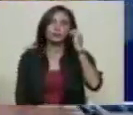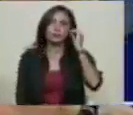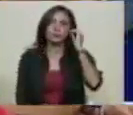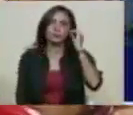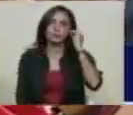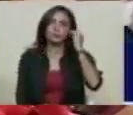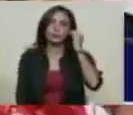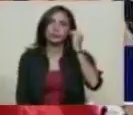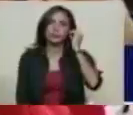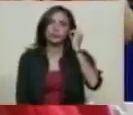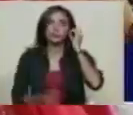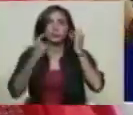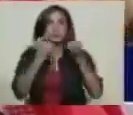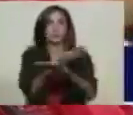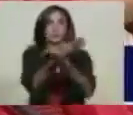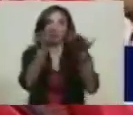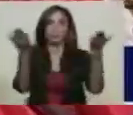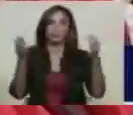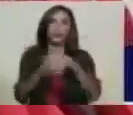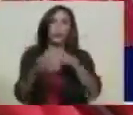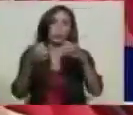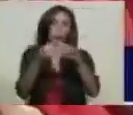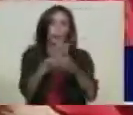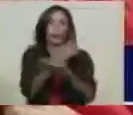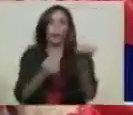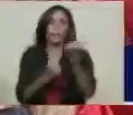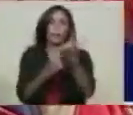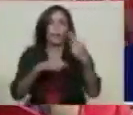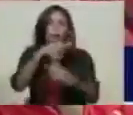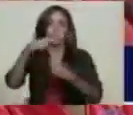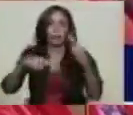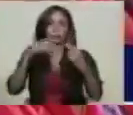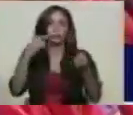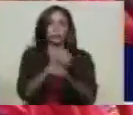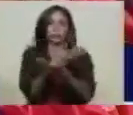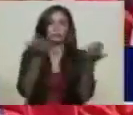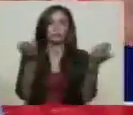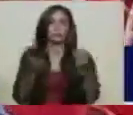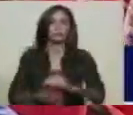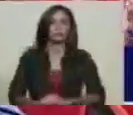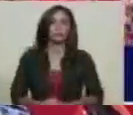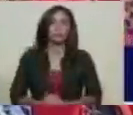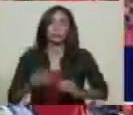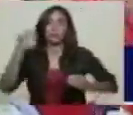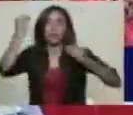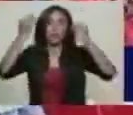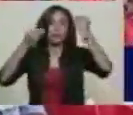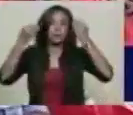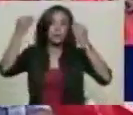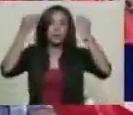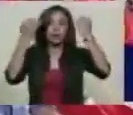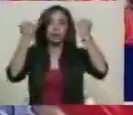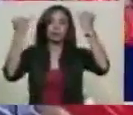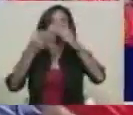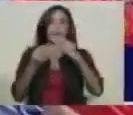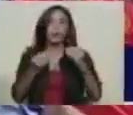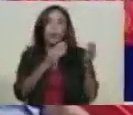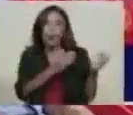Francisco Ameliá, pensadores de la organización, León Heredia, gente que piensa el tema de la